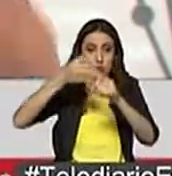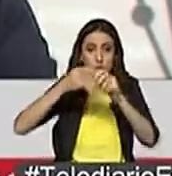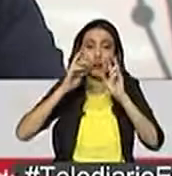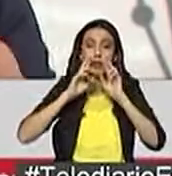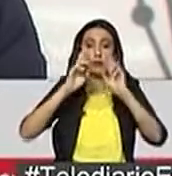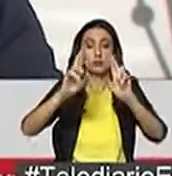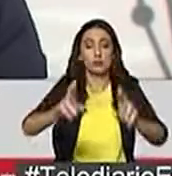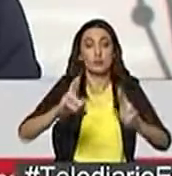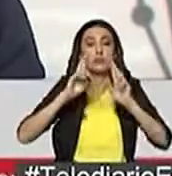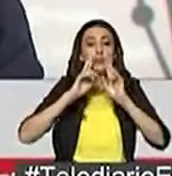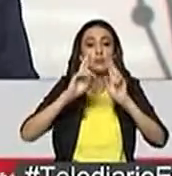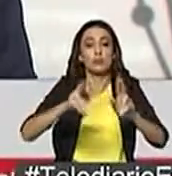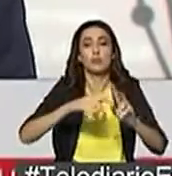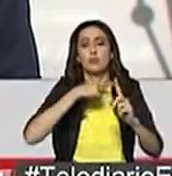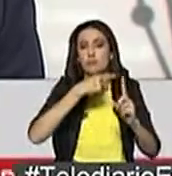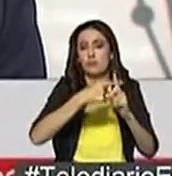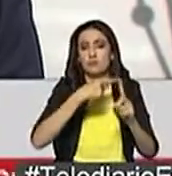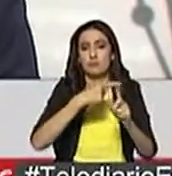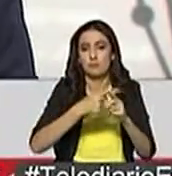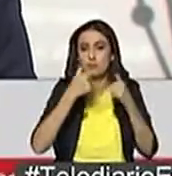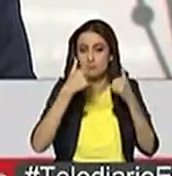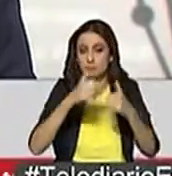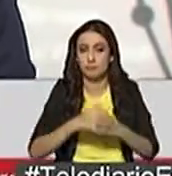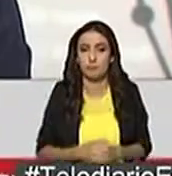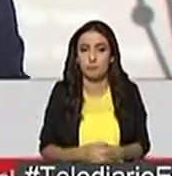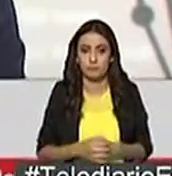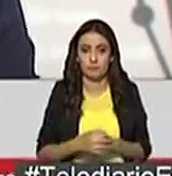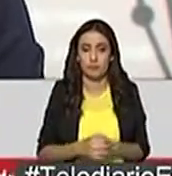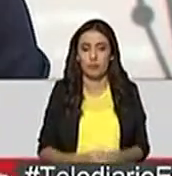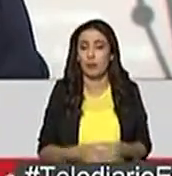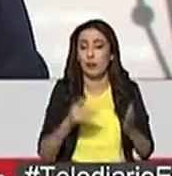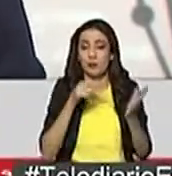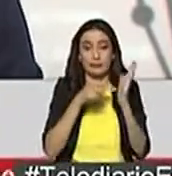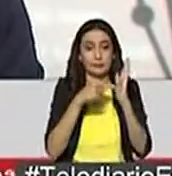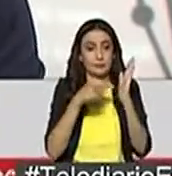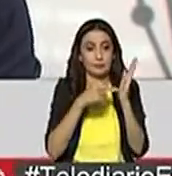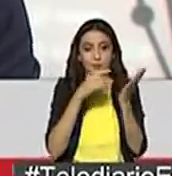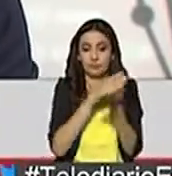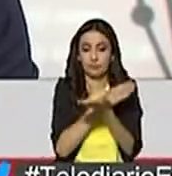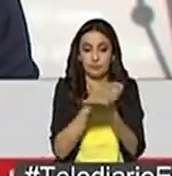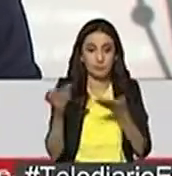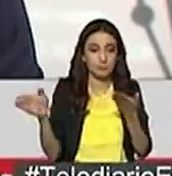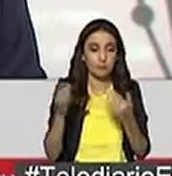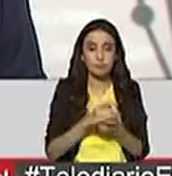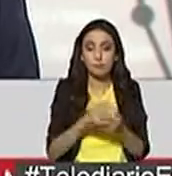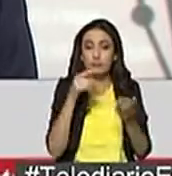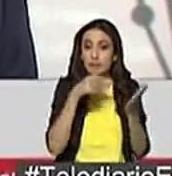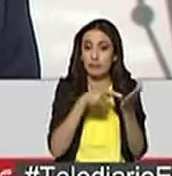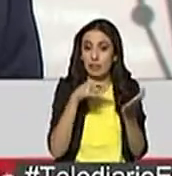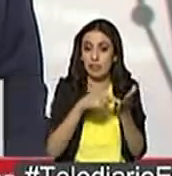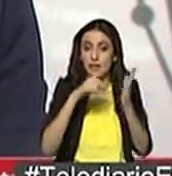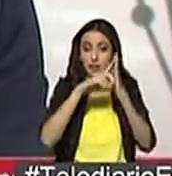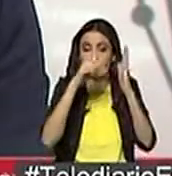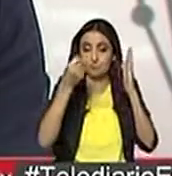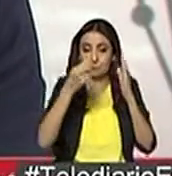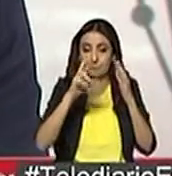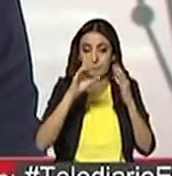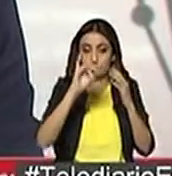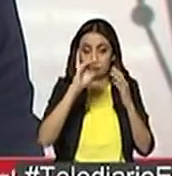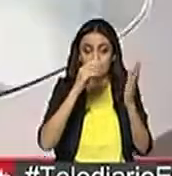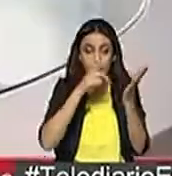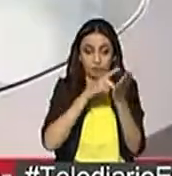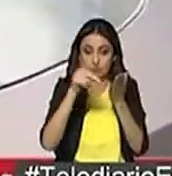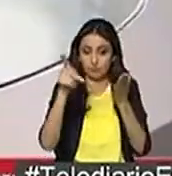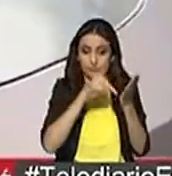resultados. Son resultados exitosos. Eliminar el anticipo del impuesto a la renta. Esto ha sido una batalla del sector empresarial desde hace muchos